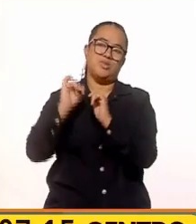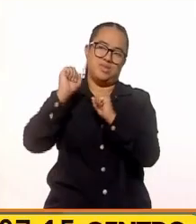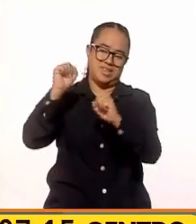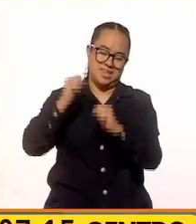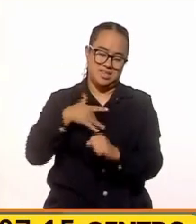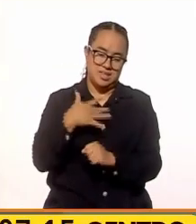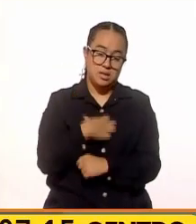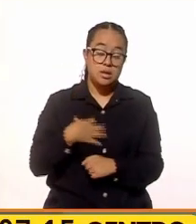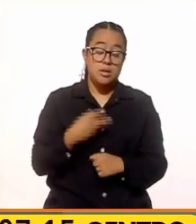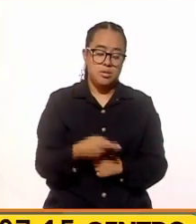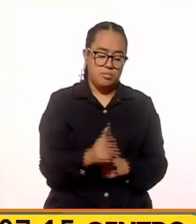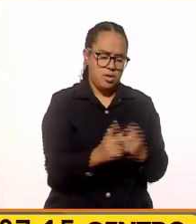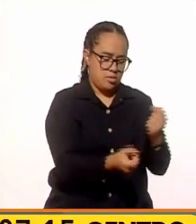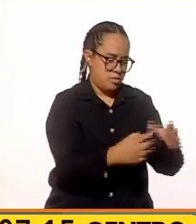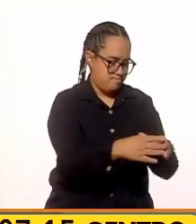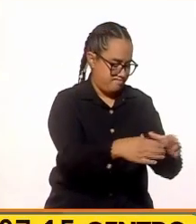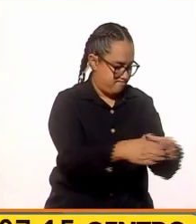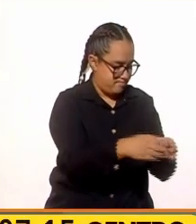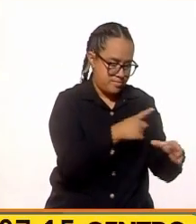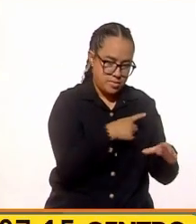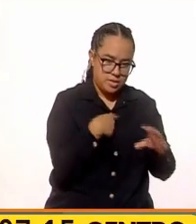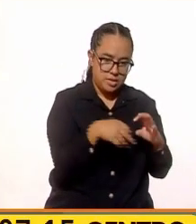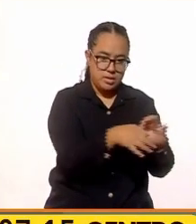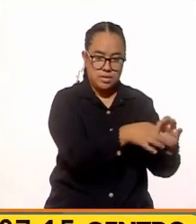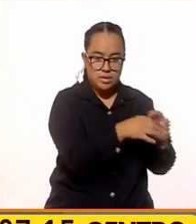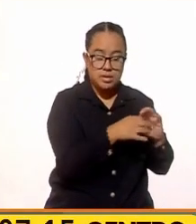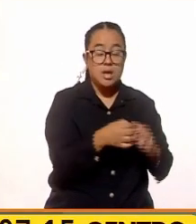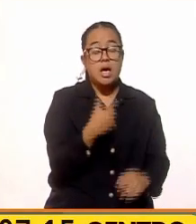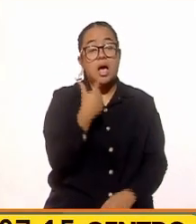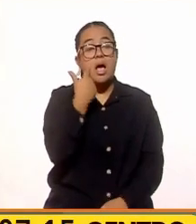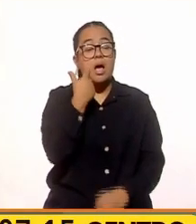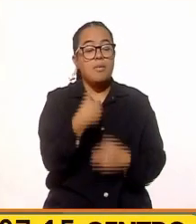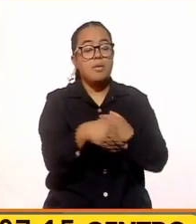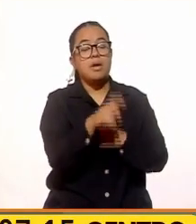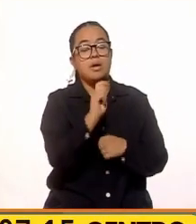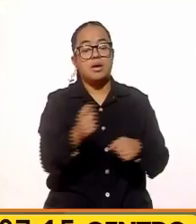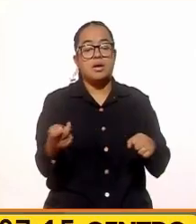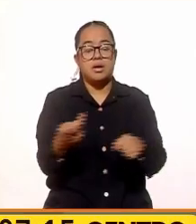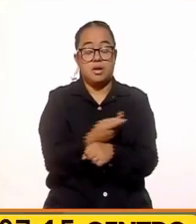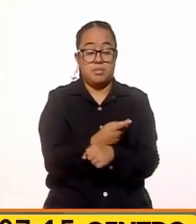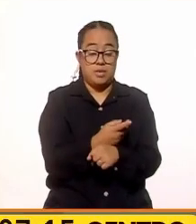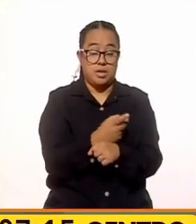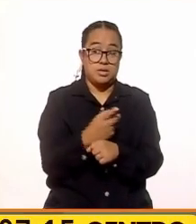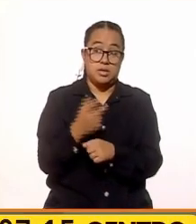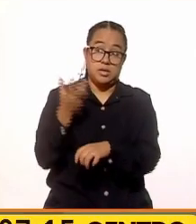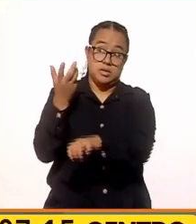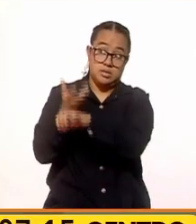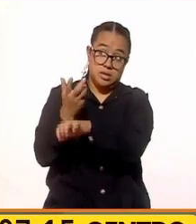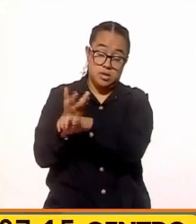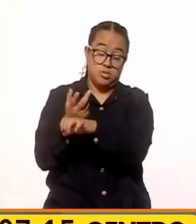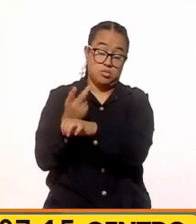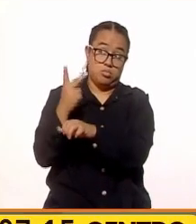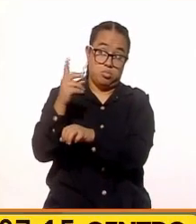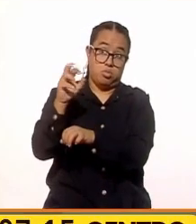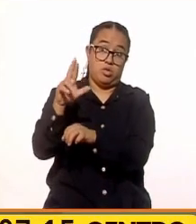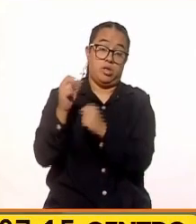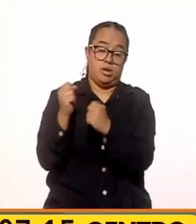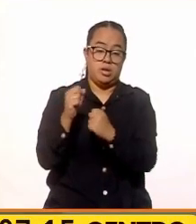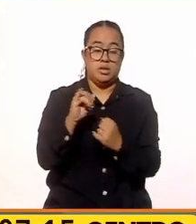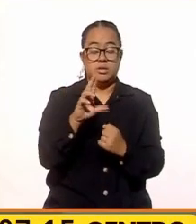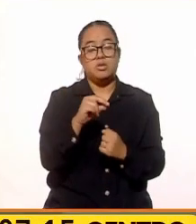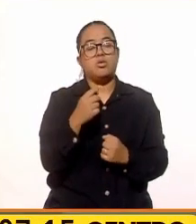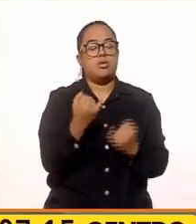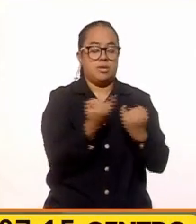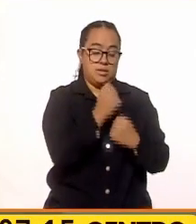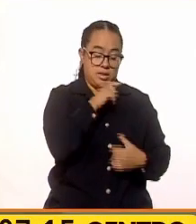que veremos en los próximos días es si se consolida o no el poder estadounidense global, y por supuesto América Latina